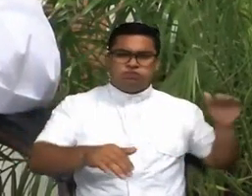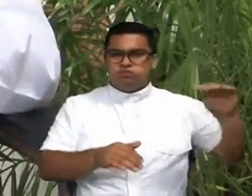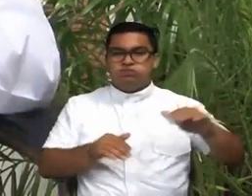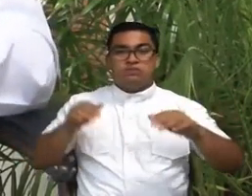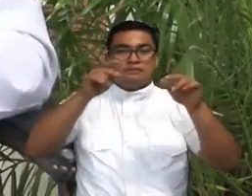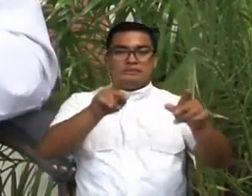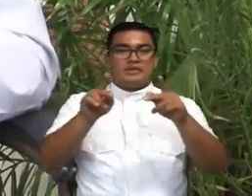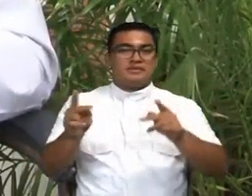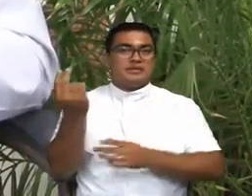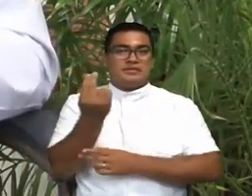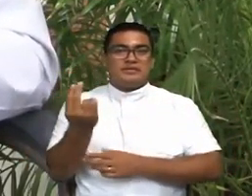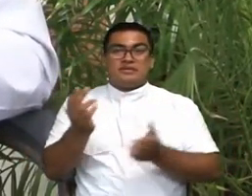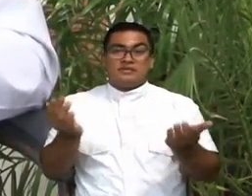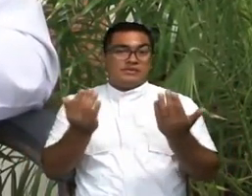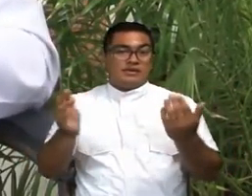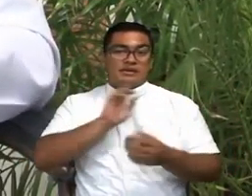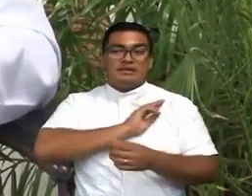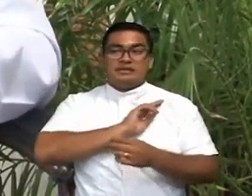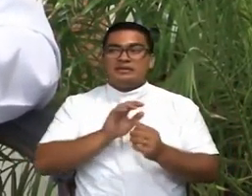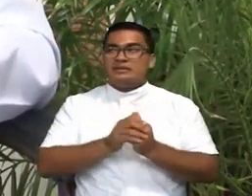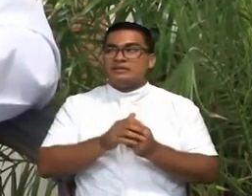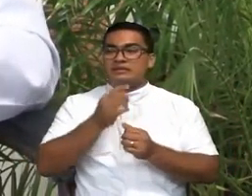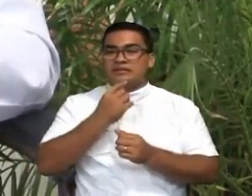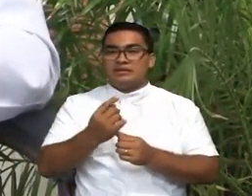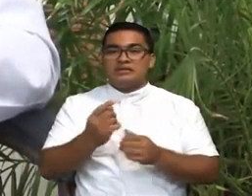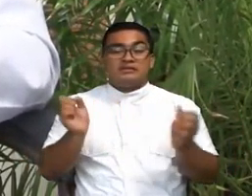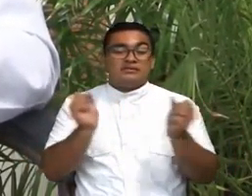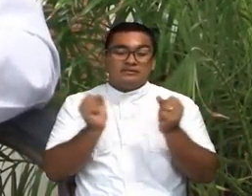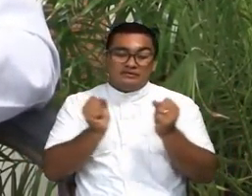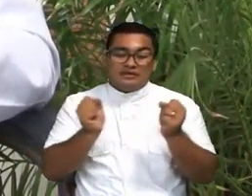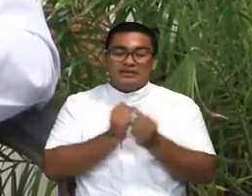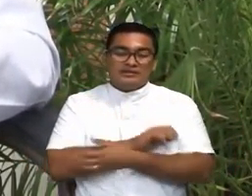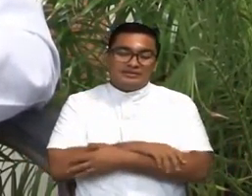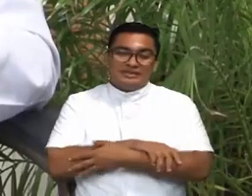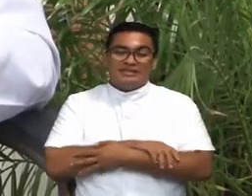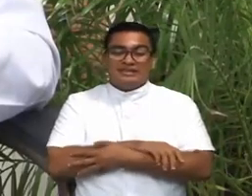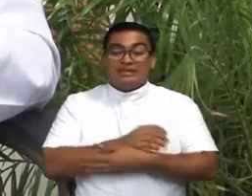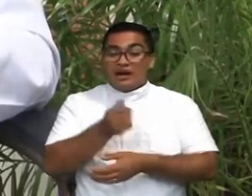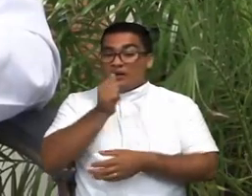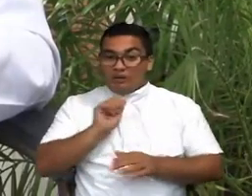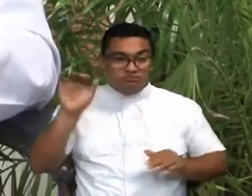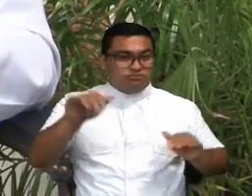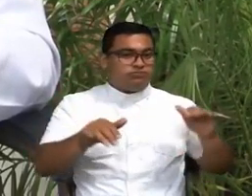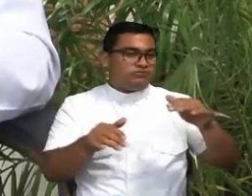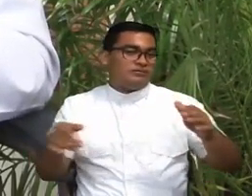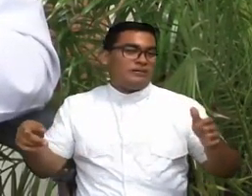utiliza, ¿ya? Lo más recomendable es, si estamos en tiempo de frío, evitar la exposición, ¿ya?